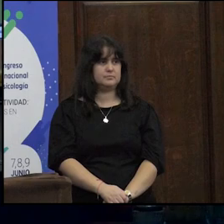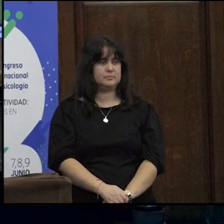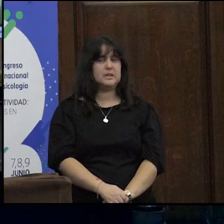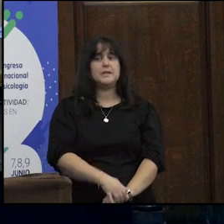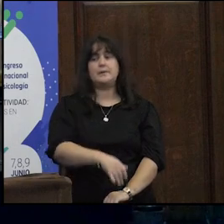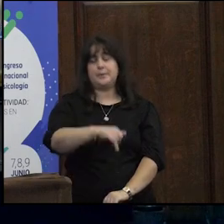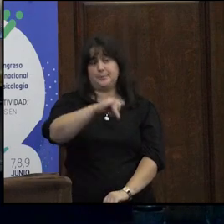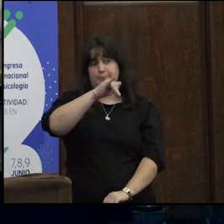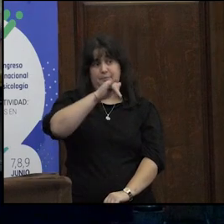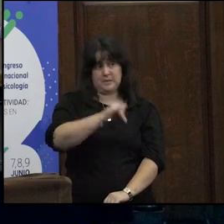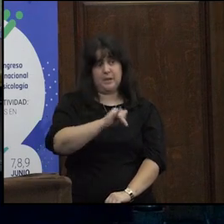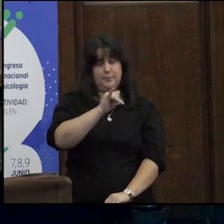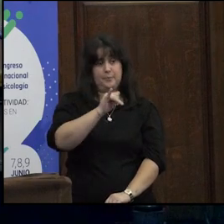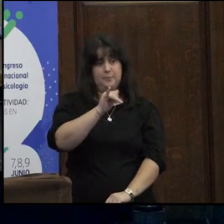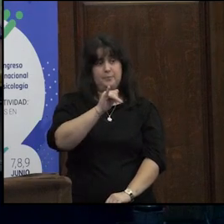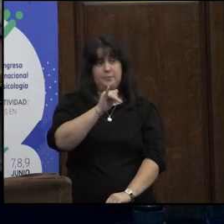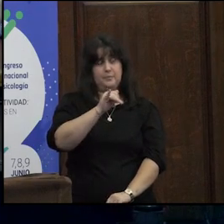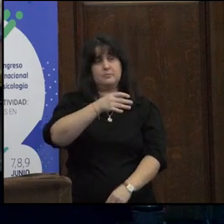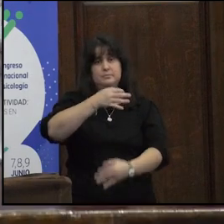sí